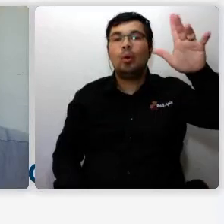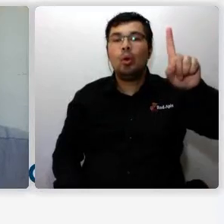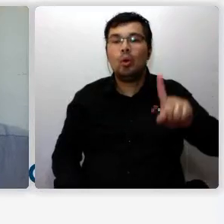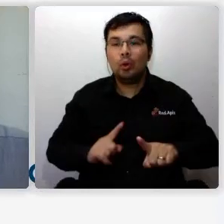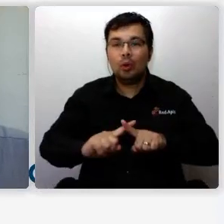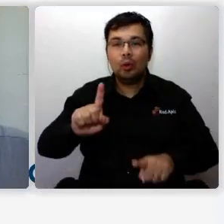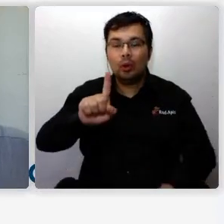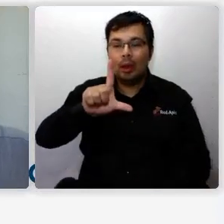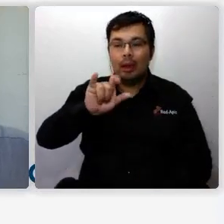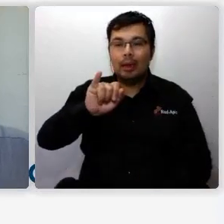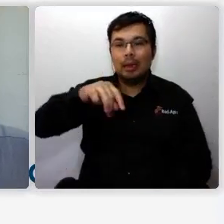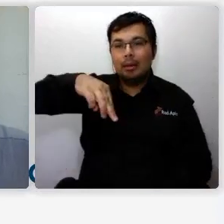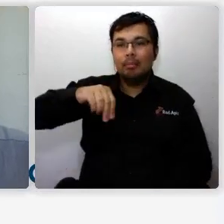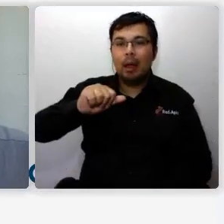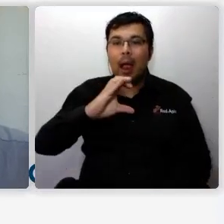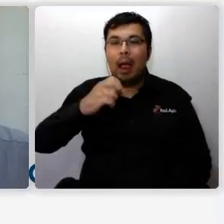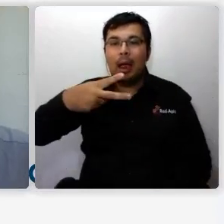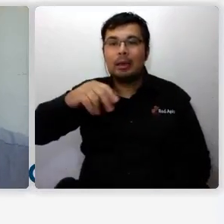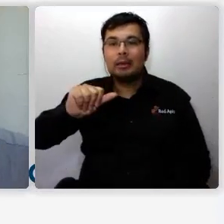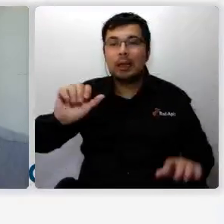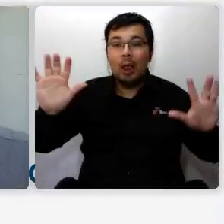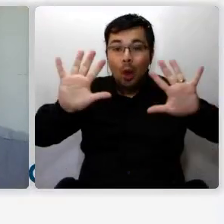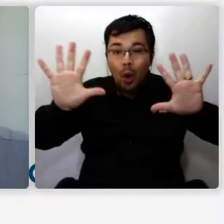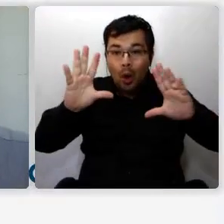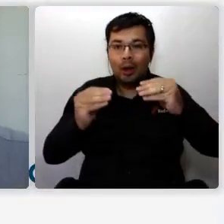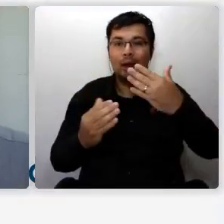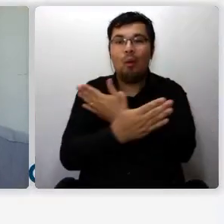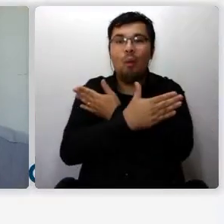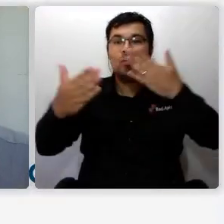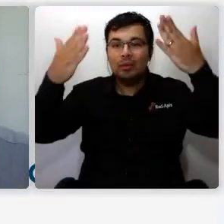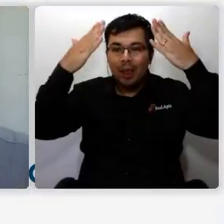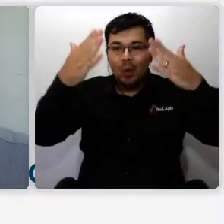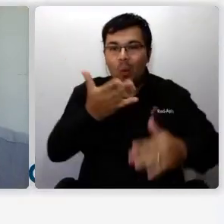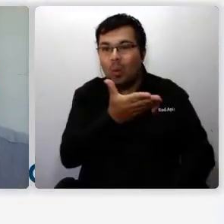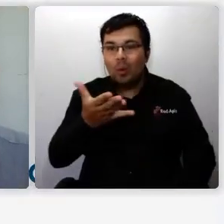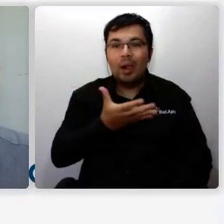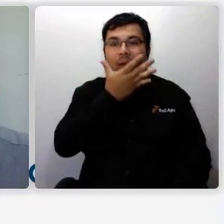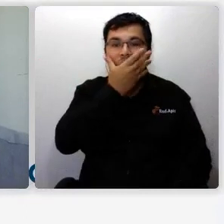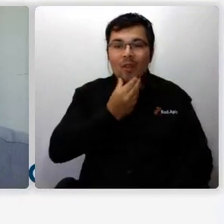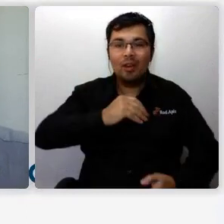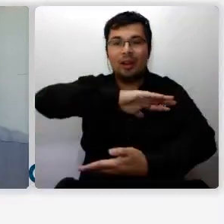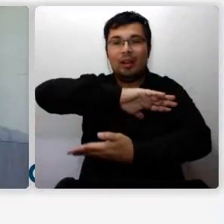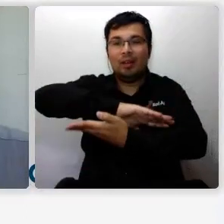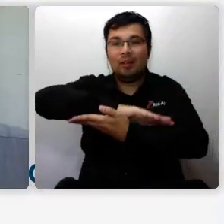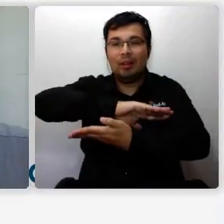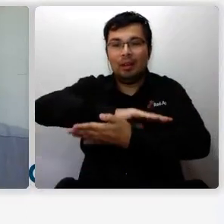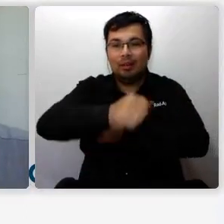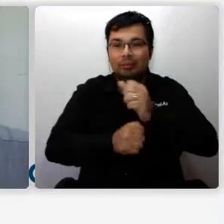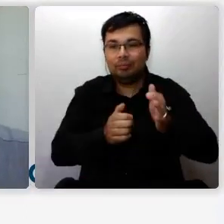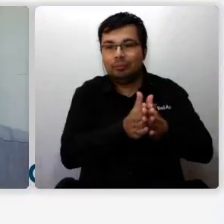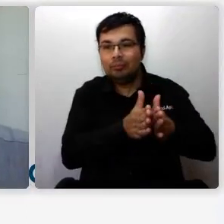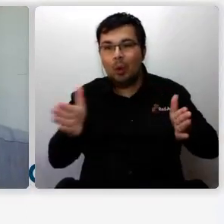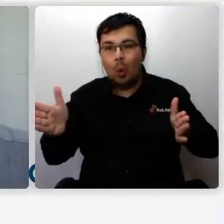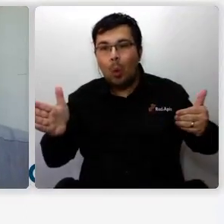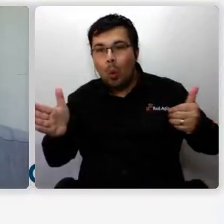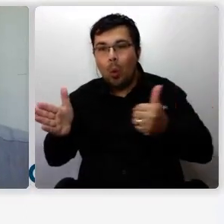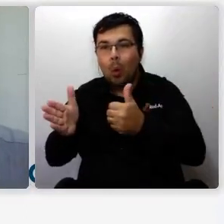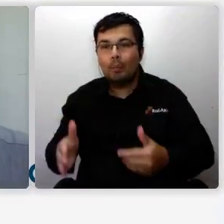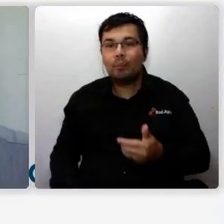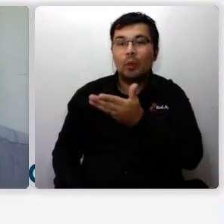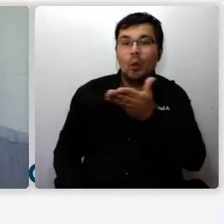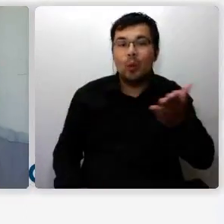Limache y que tengan unas lindas fiestas de fin de año. Para usted también, don Luis, para todos los que están conectados desde ya, un gran abrazo y que